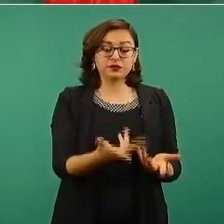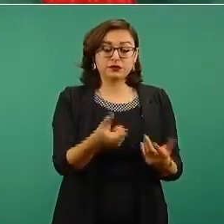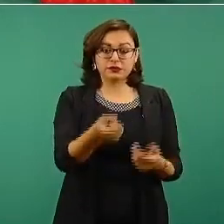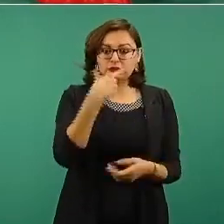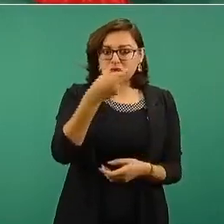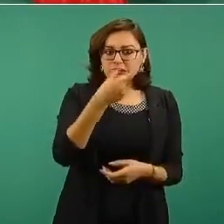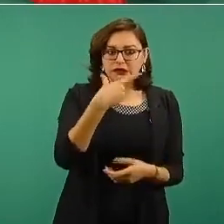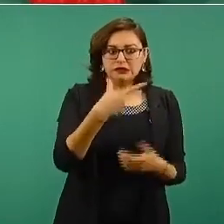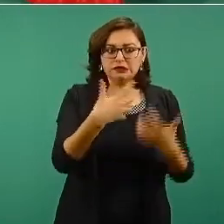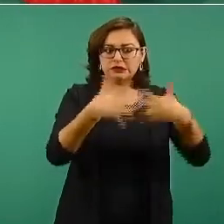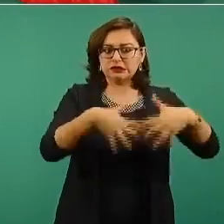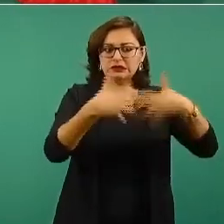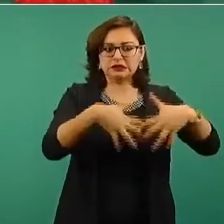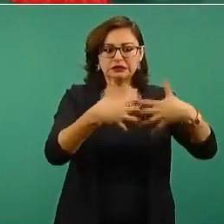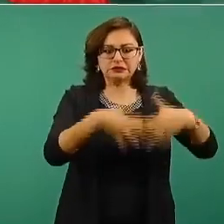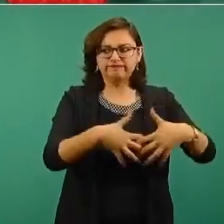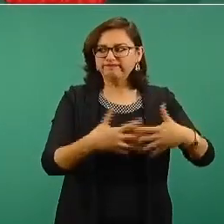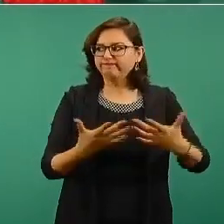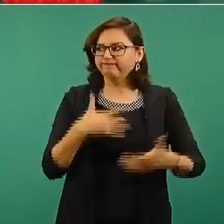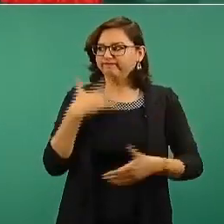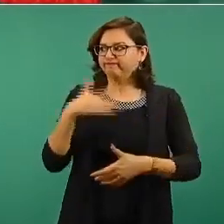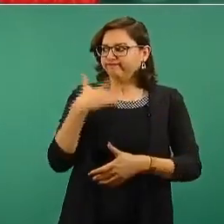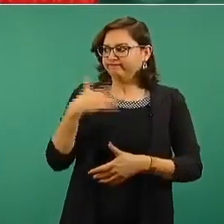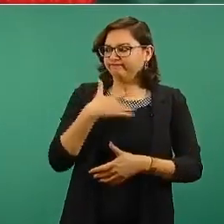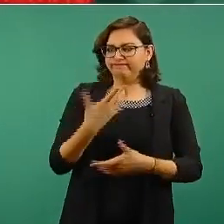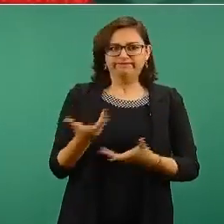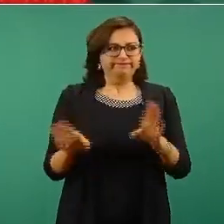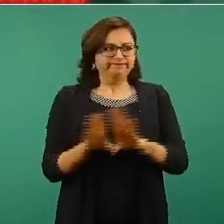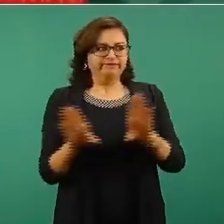movieron todas sus influencias, incluso al interior del mismo gobierno.